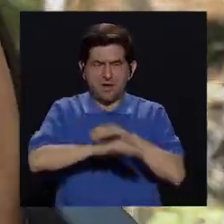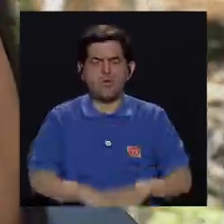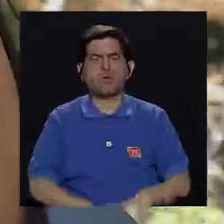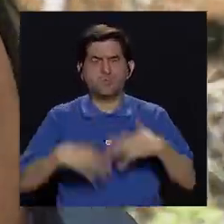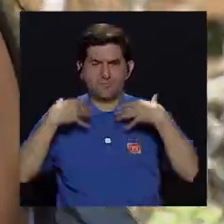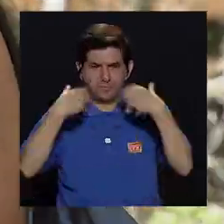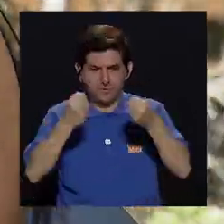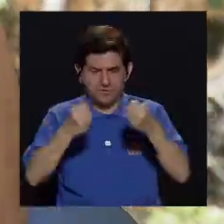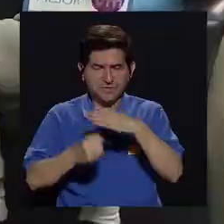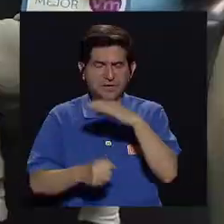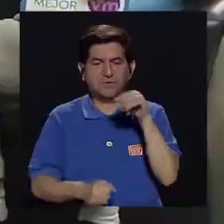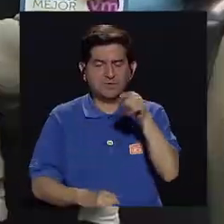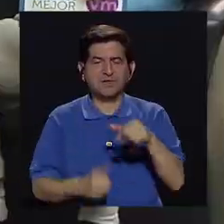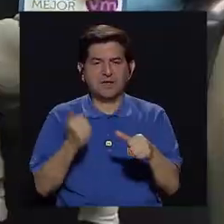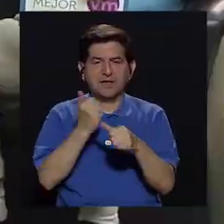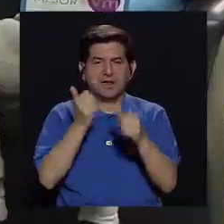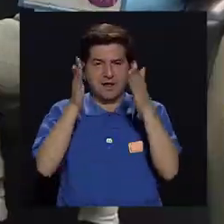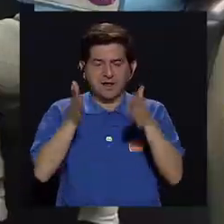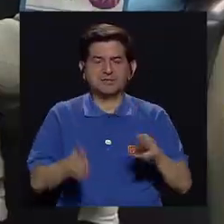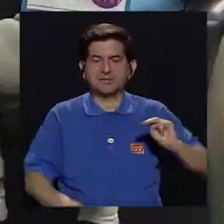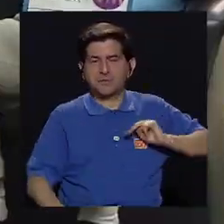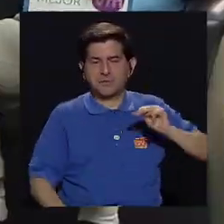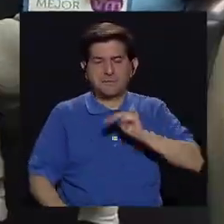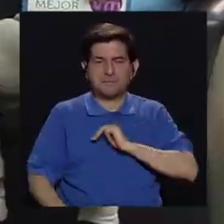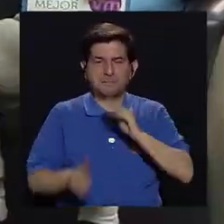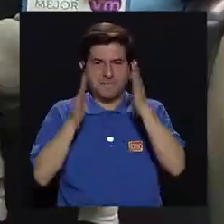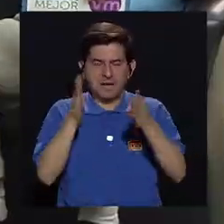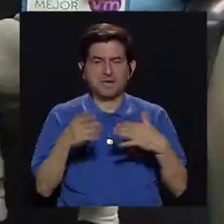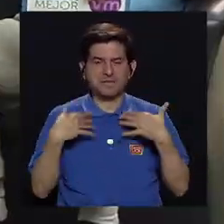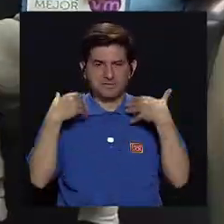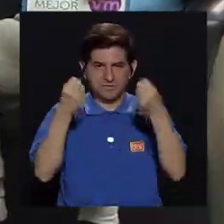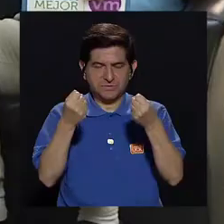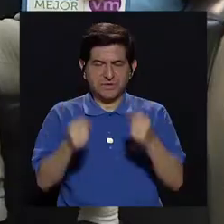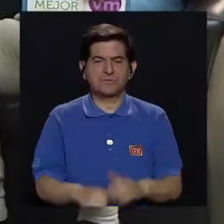Salud. Anton, yo quería preguntarle si esta